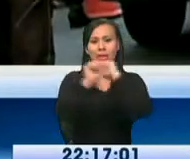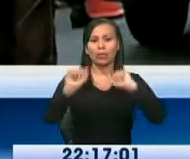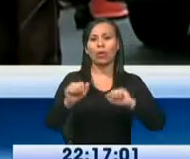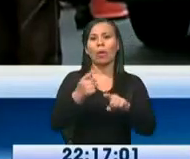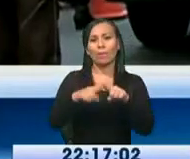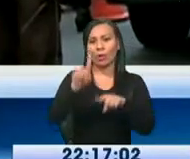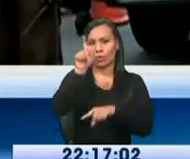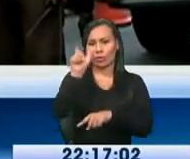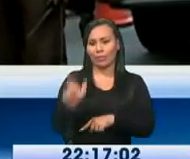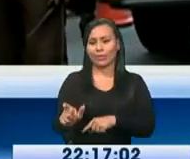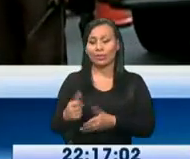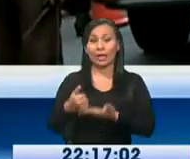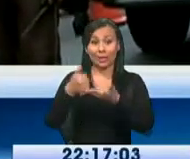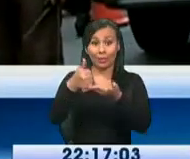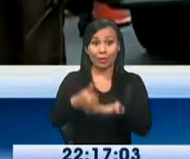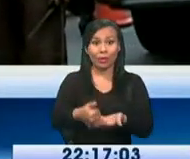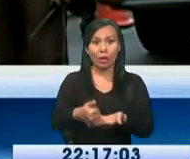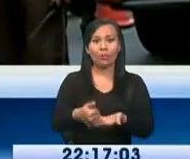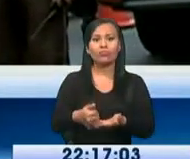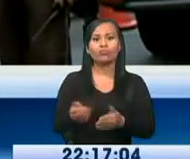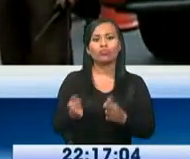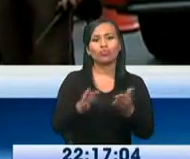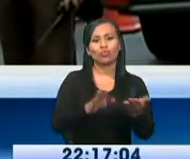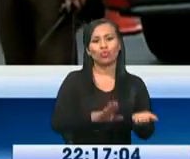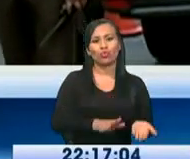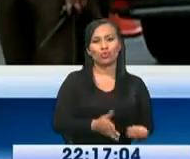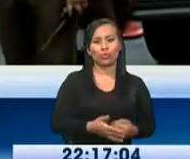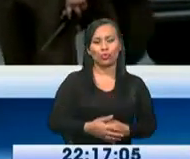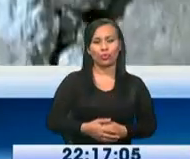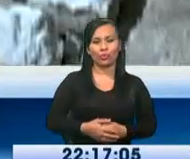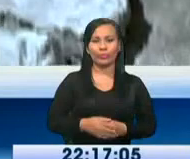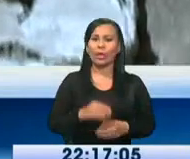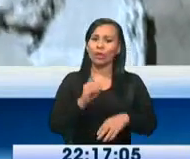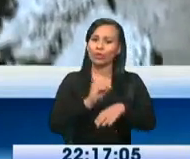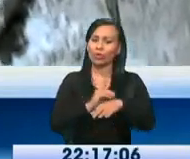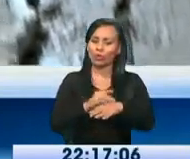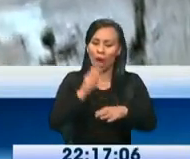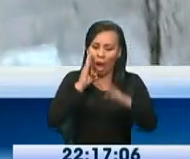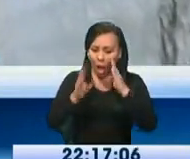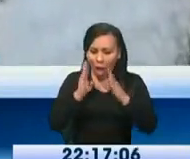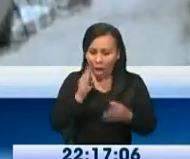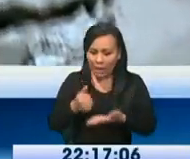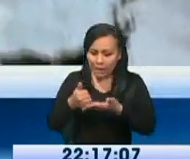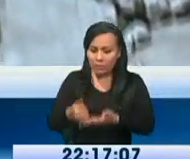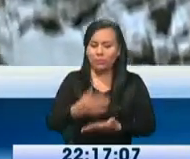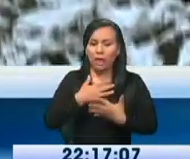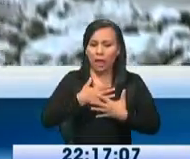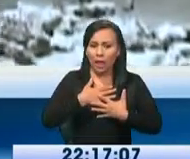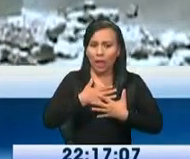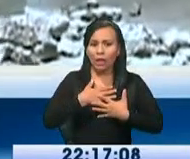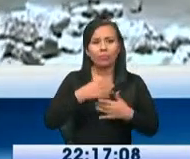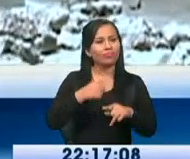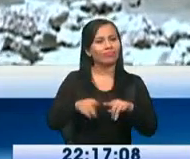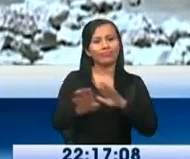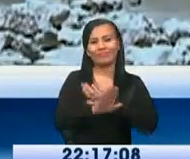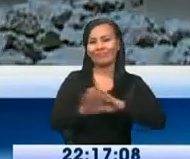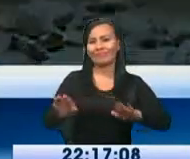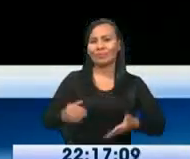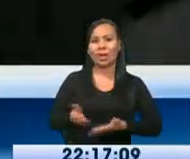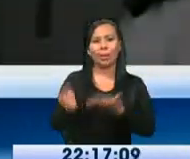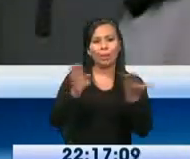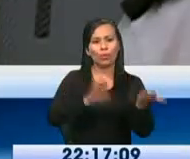Los rescatistas lo sacaron y paramédicos le brindaron atención inmediata, pero no fue posible su recuperación. Murió por